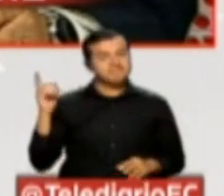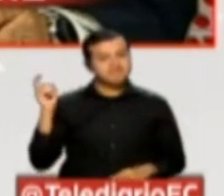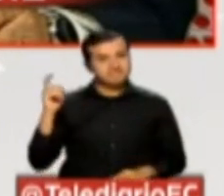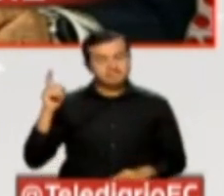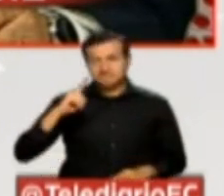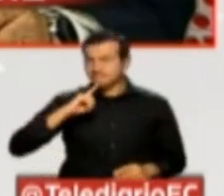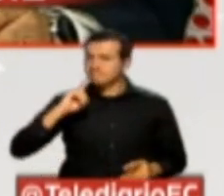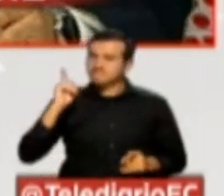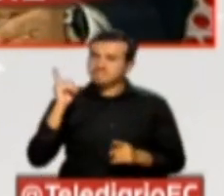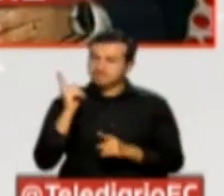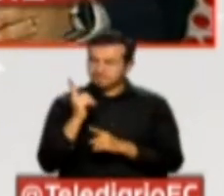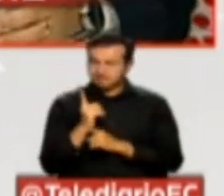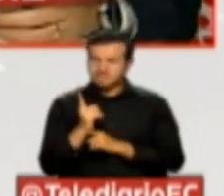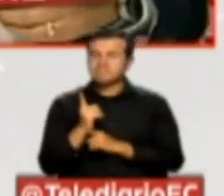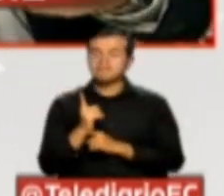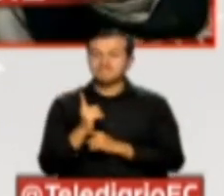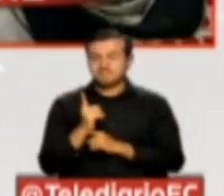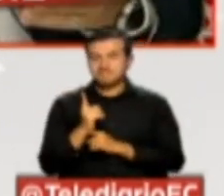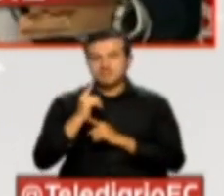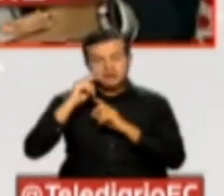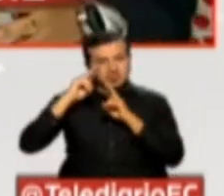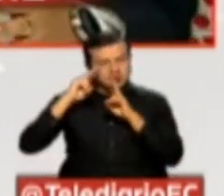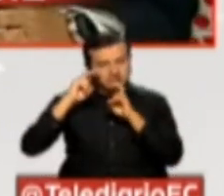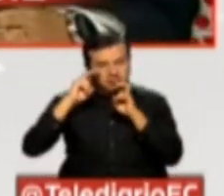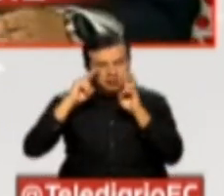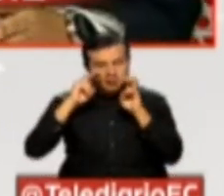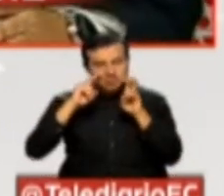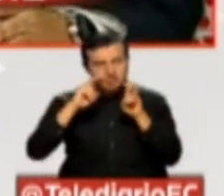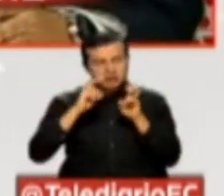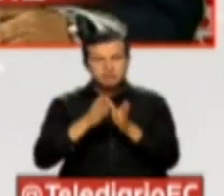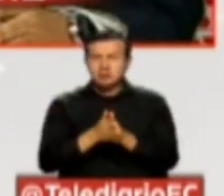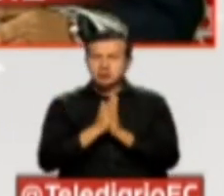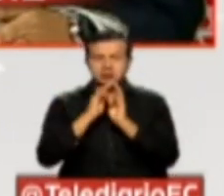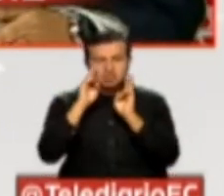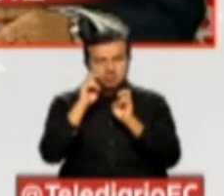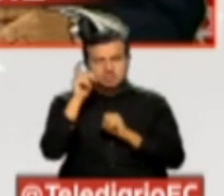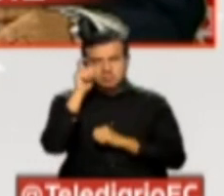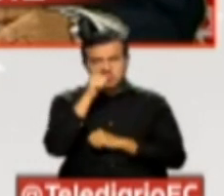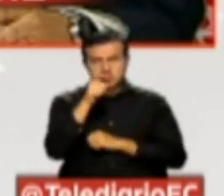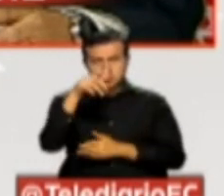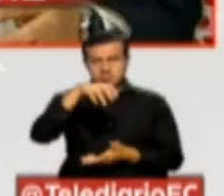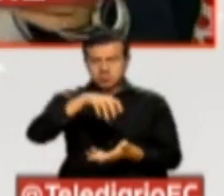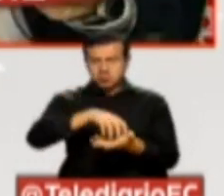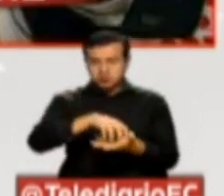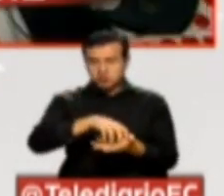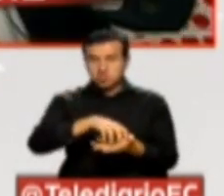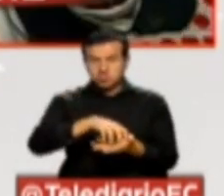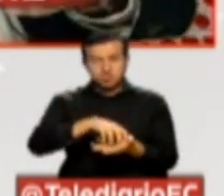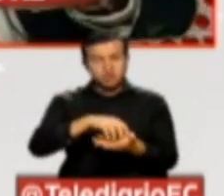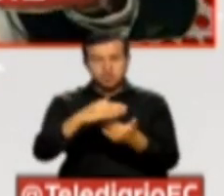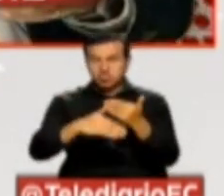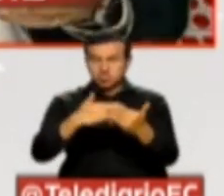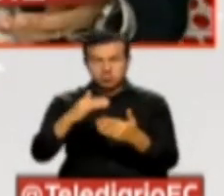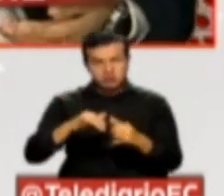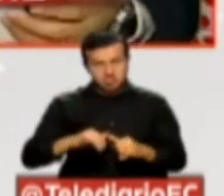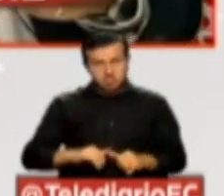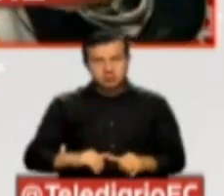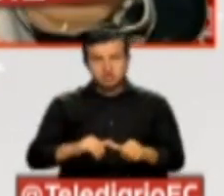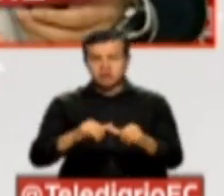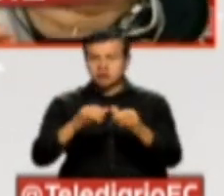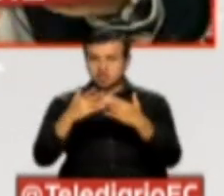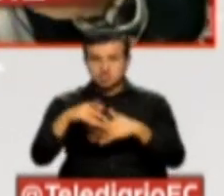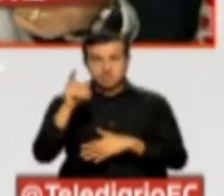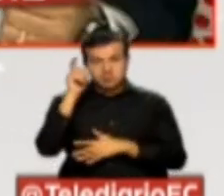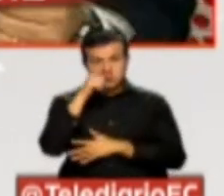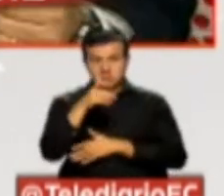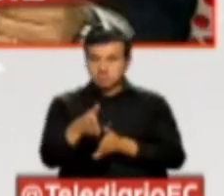hacer es que las investigaciones solicitadas por el fiscal provincial rindan sus frutos. Una vez que el